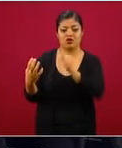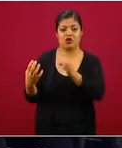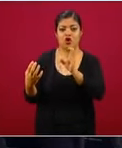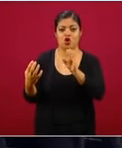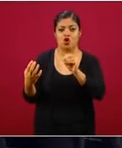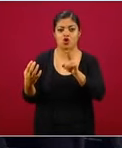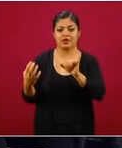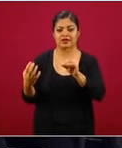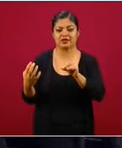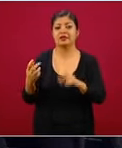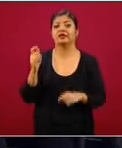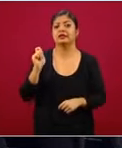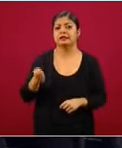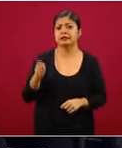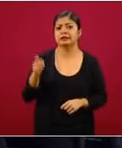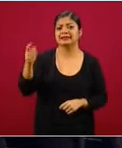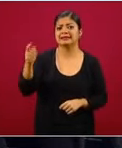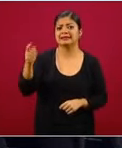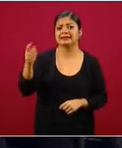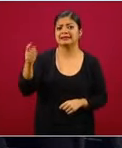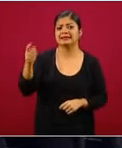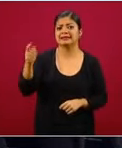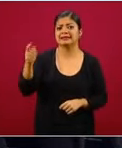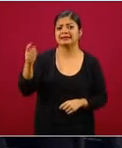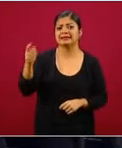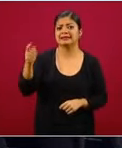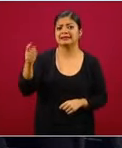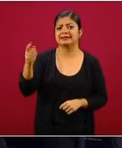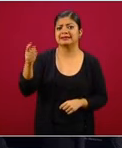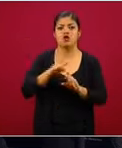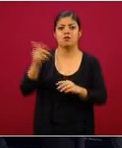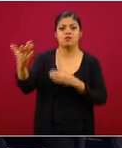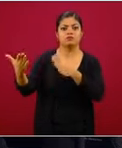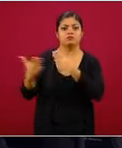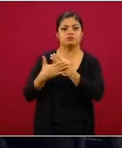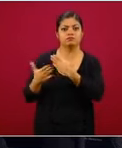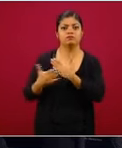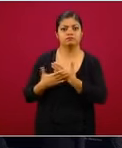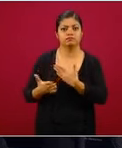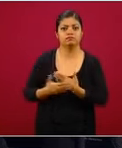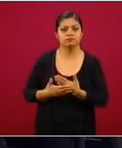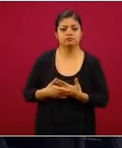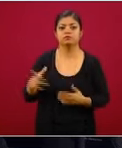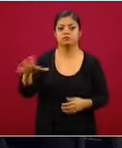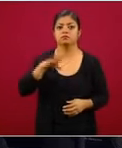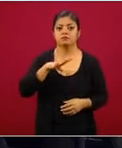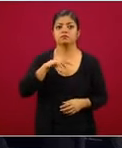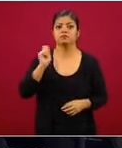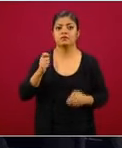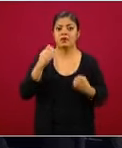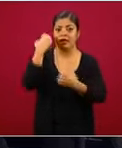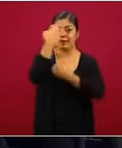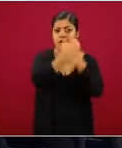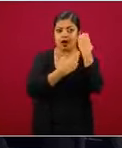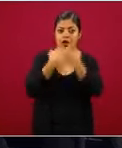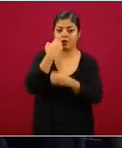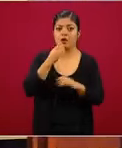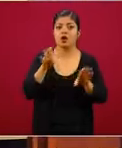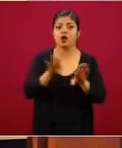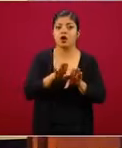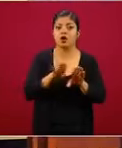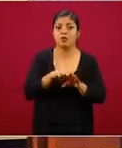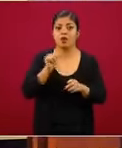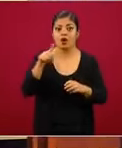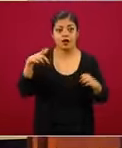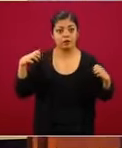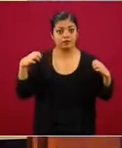un semáforo que a través de un análisis de indicadores pretende precisamente evaluar un riesgo